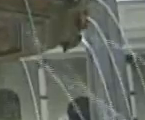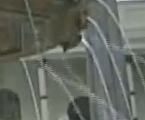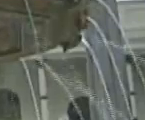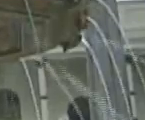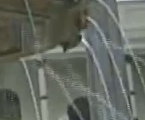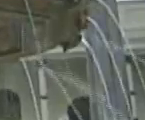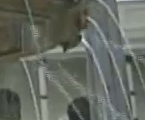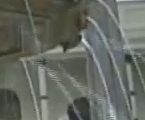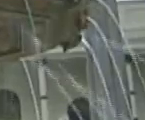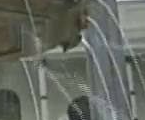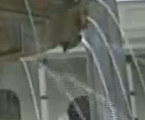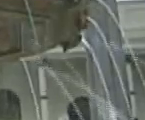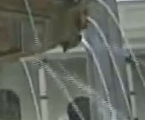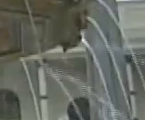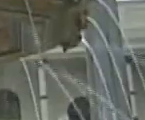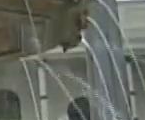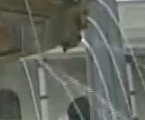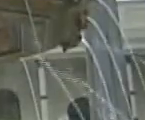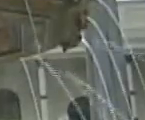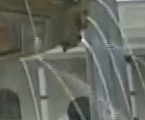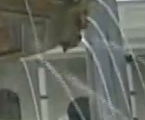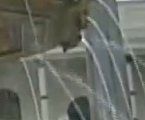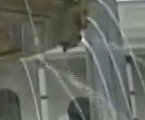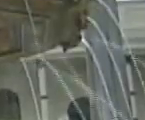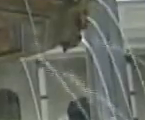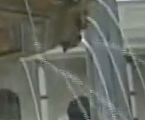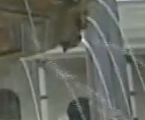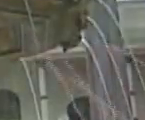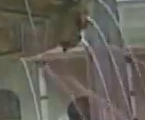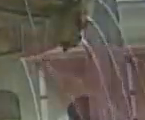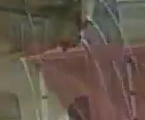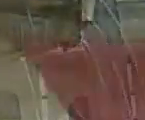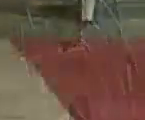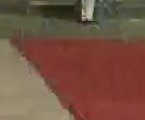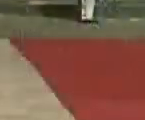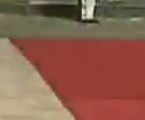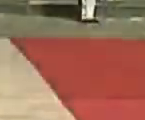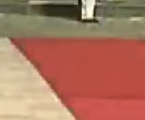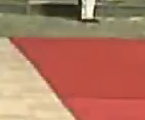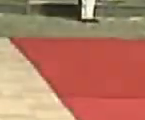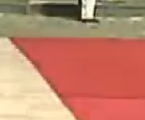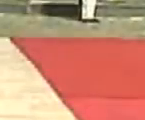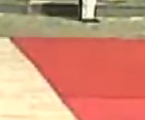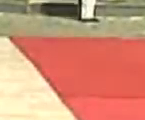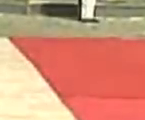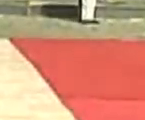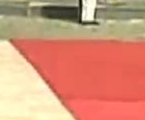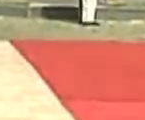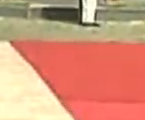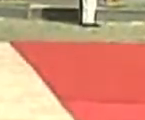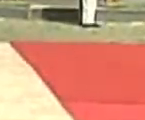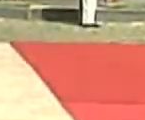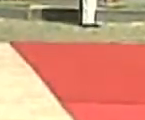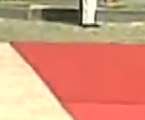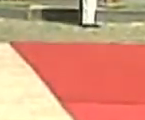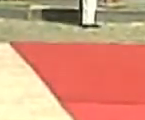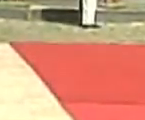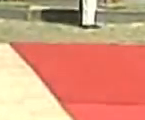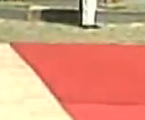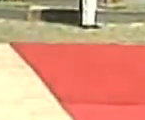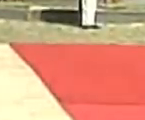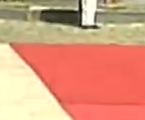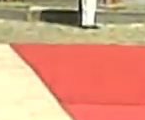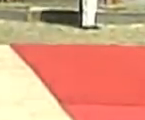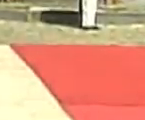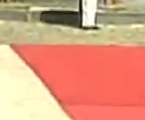Parlamento Nacional! ¡La Asamblea Nacional! Recordemos que son